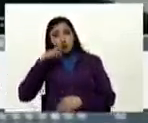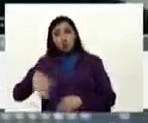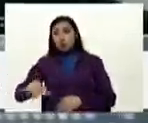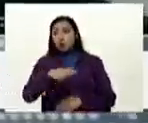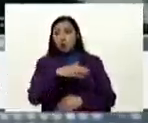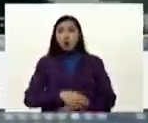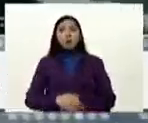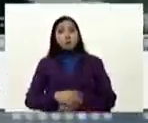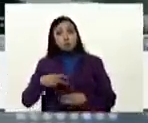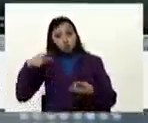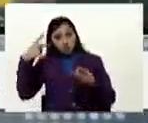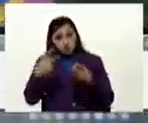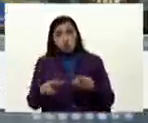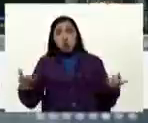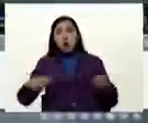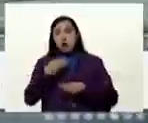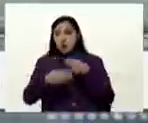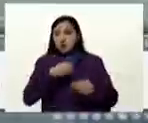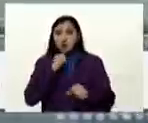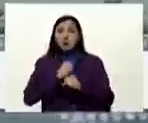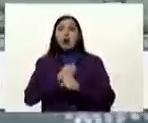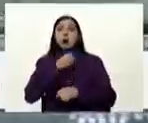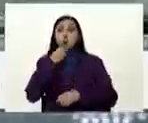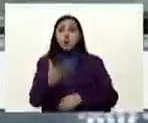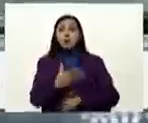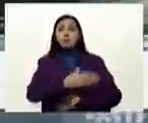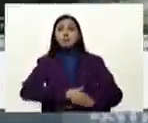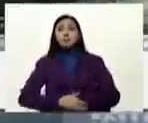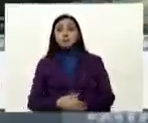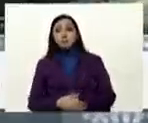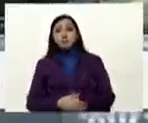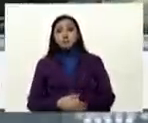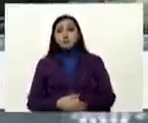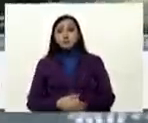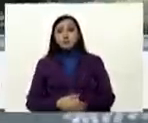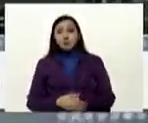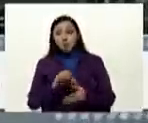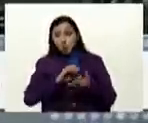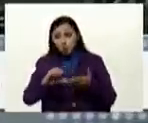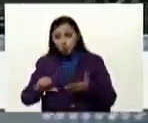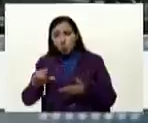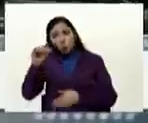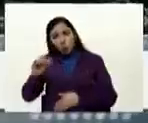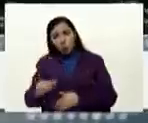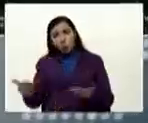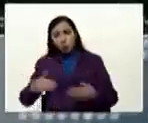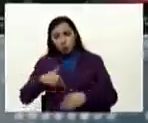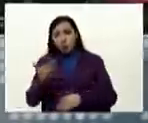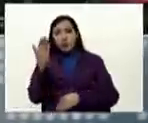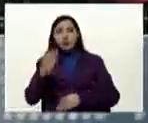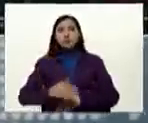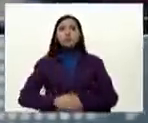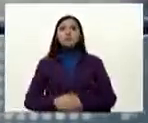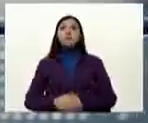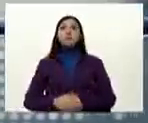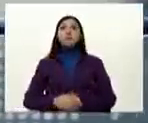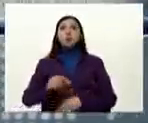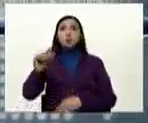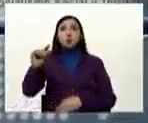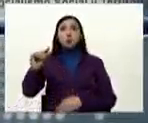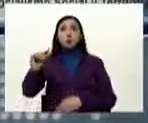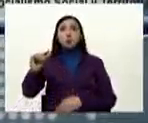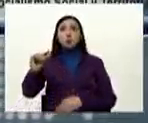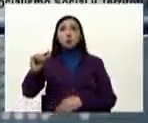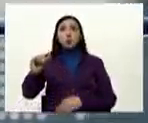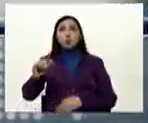La voluntad de hacer las cosas, de hacerlas bien, con un mínimo de inversión. Mínimo, mínimo, mínimo, mínimo, se